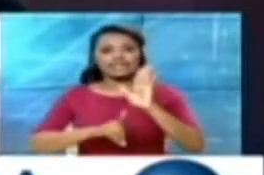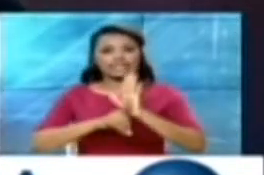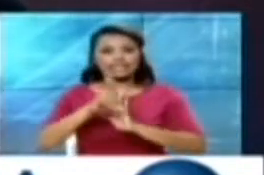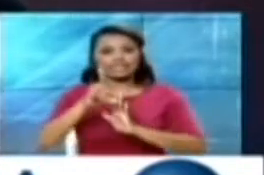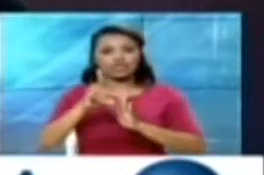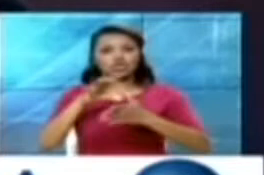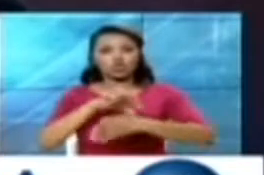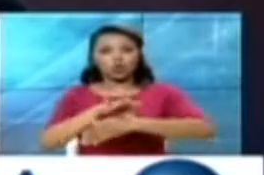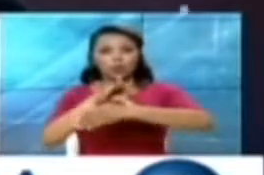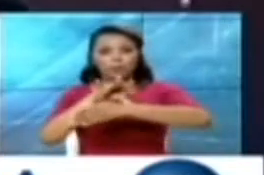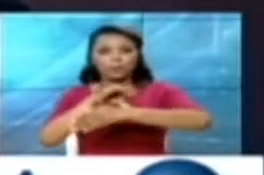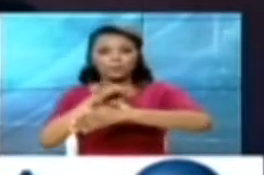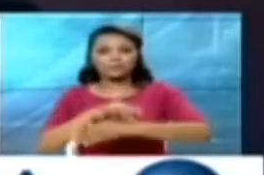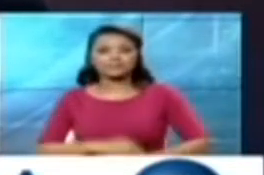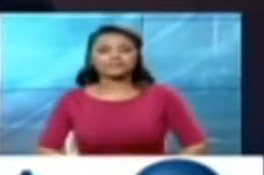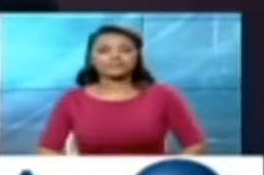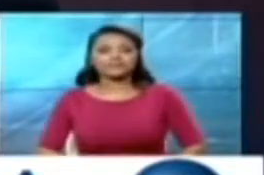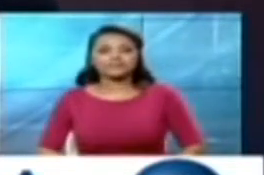desarrollo humano.